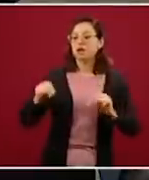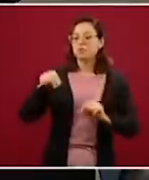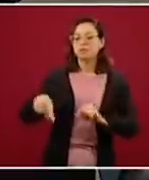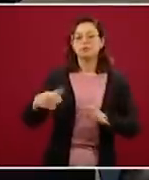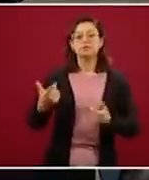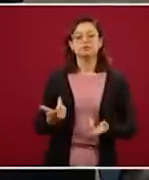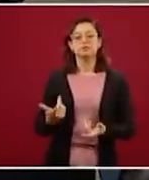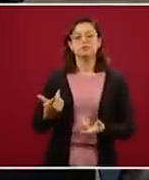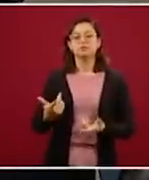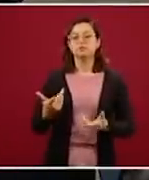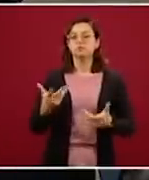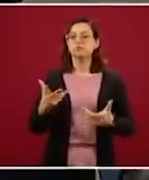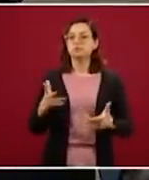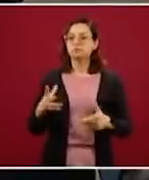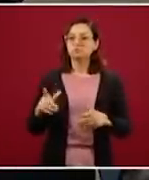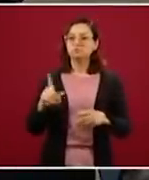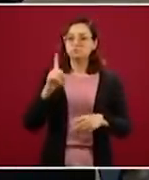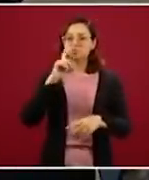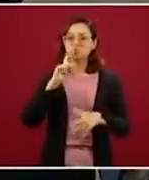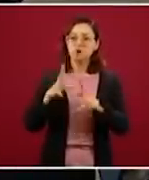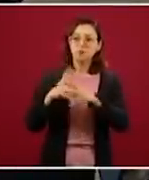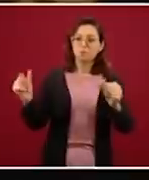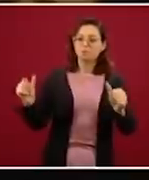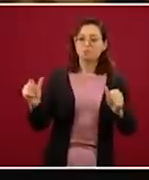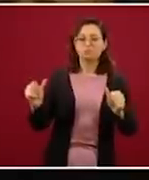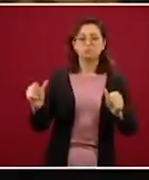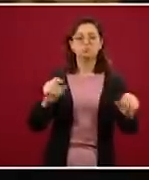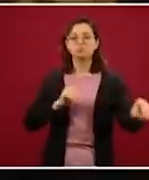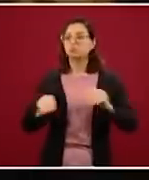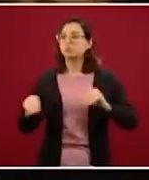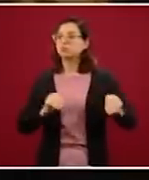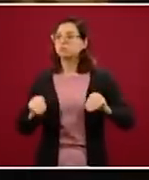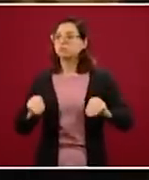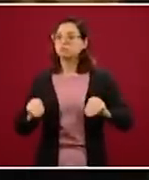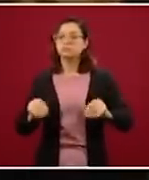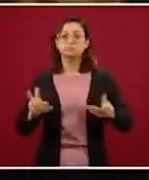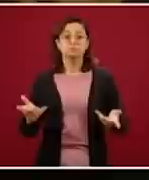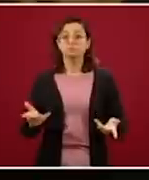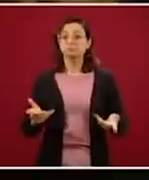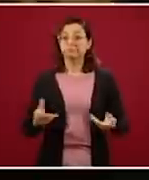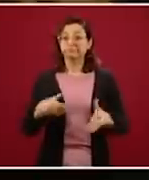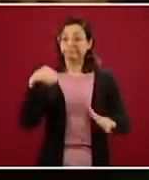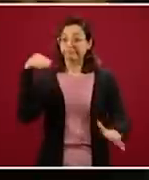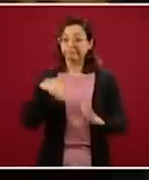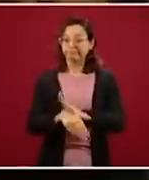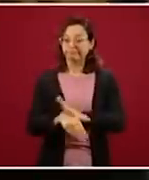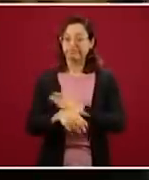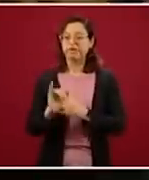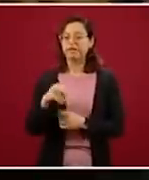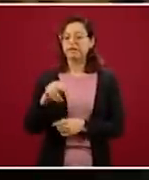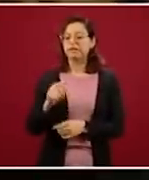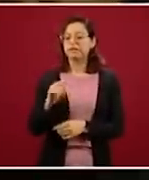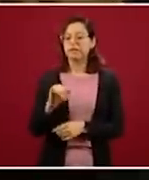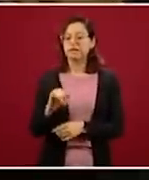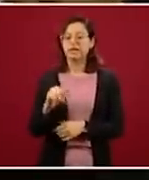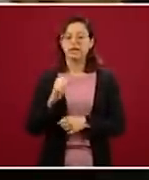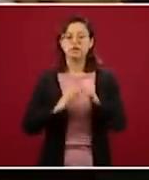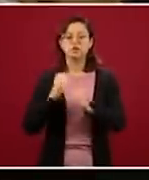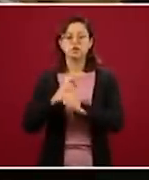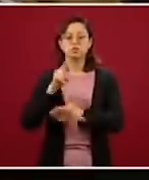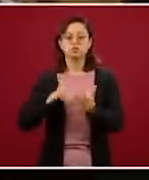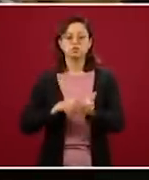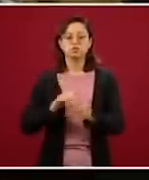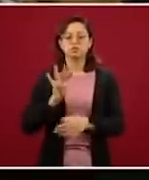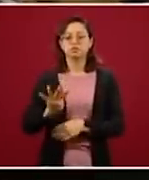quedaría estático. En ese sentido, presidente, según un reporte del INEGI de noviembre del 2019, de